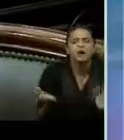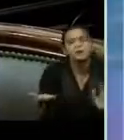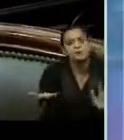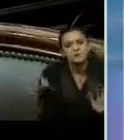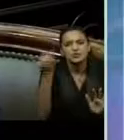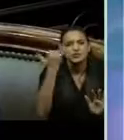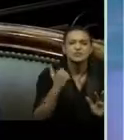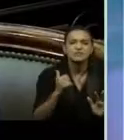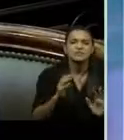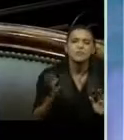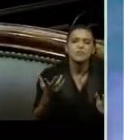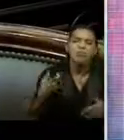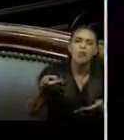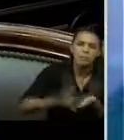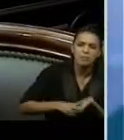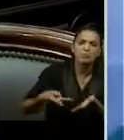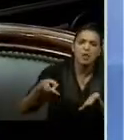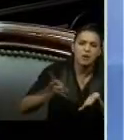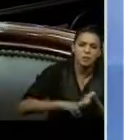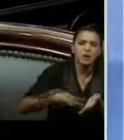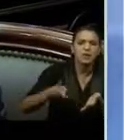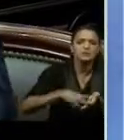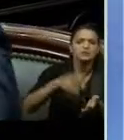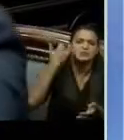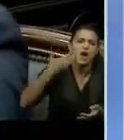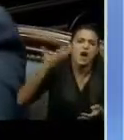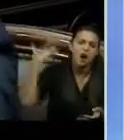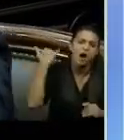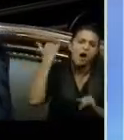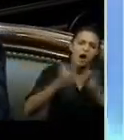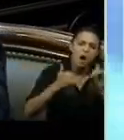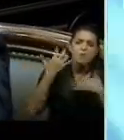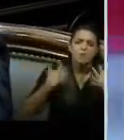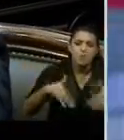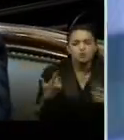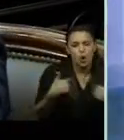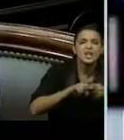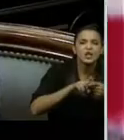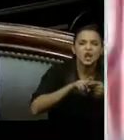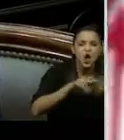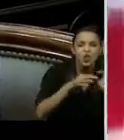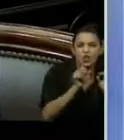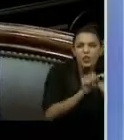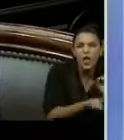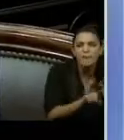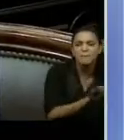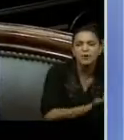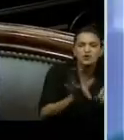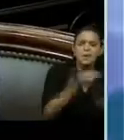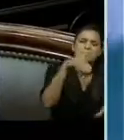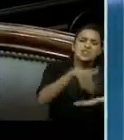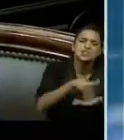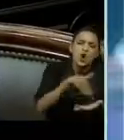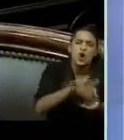justicia a esos trabajadores viñateros. Bien, Francisco, y ahora, tras